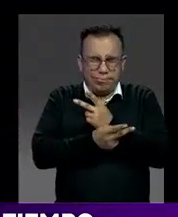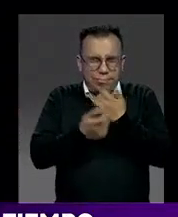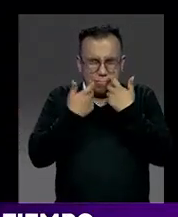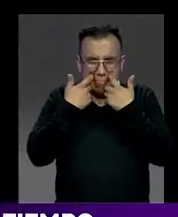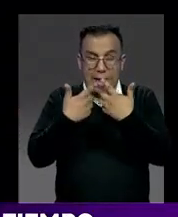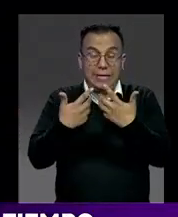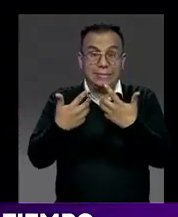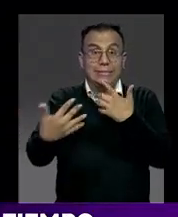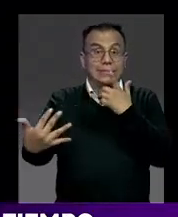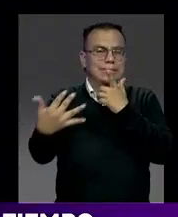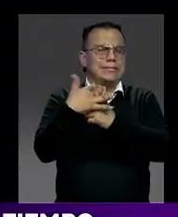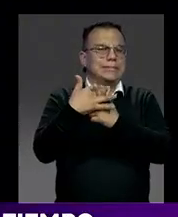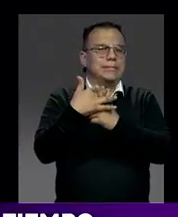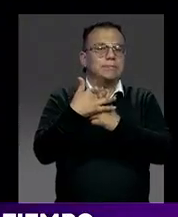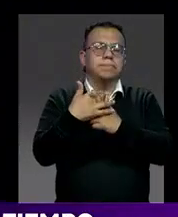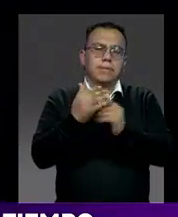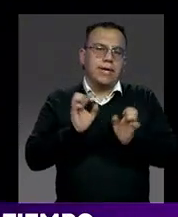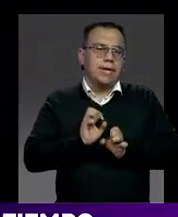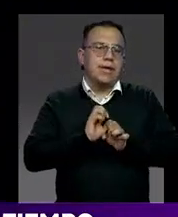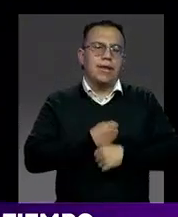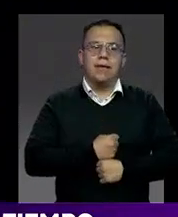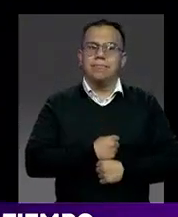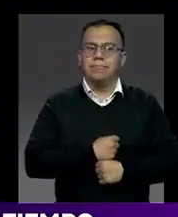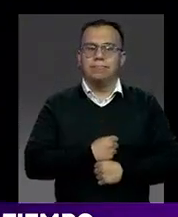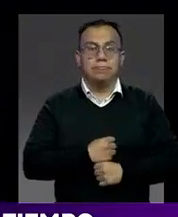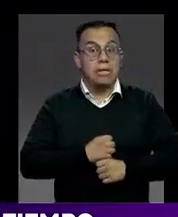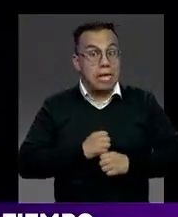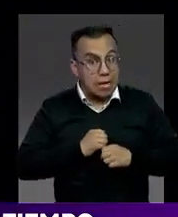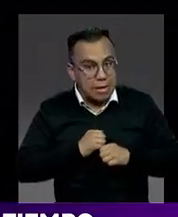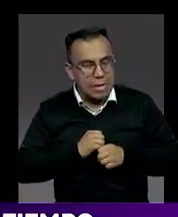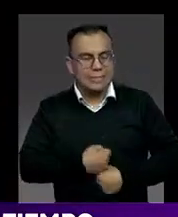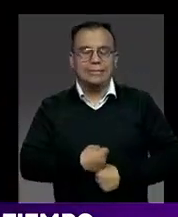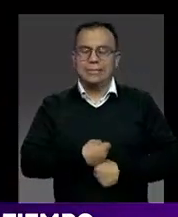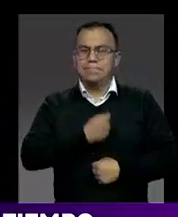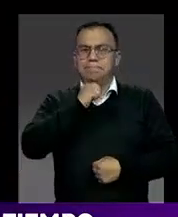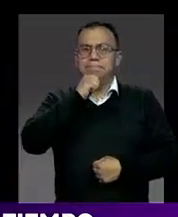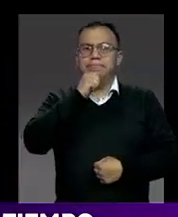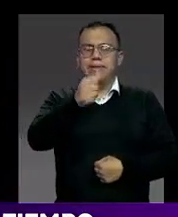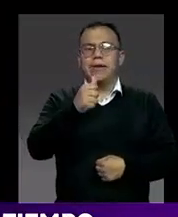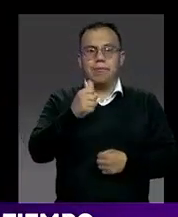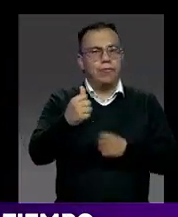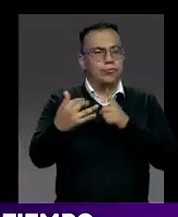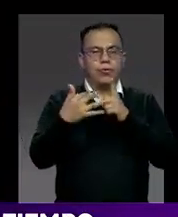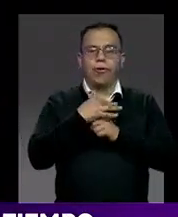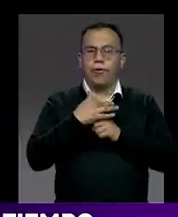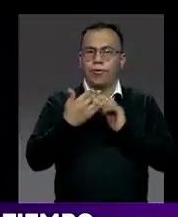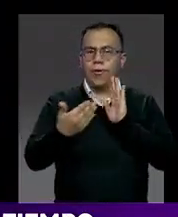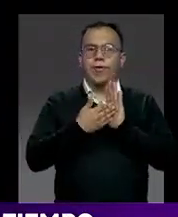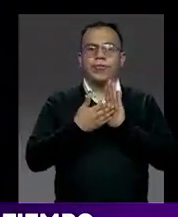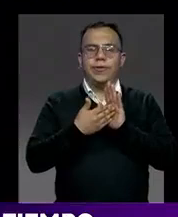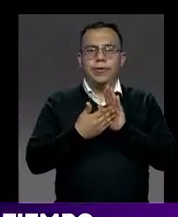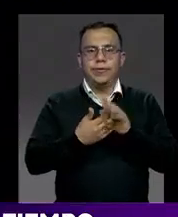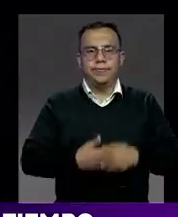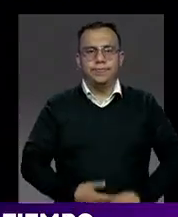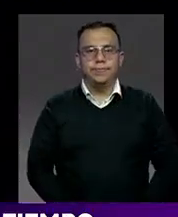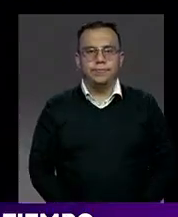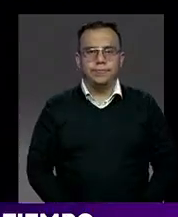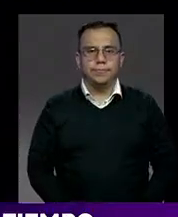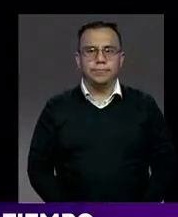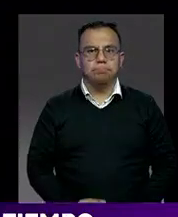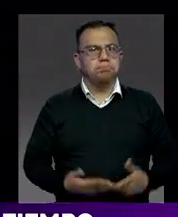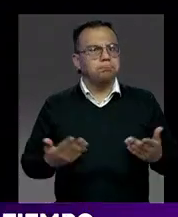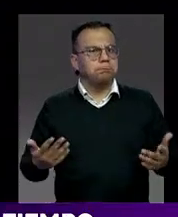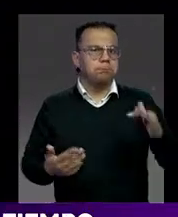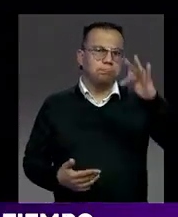ser humano es el hambre no hay violencia más cruel que el hambre y si tenemos